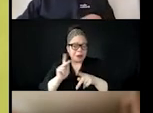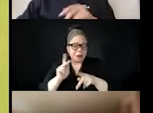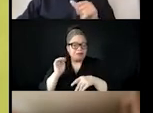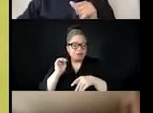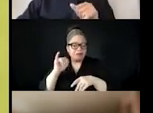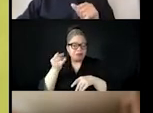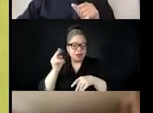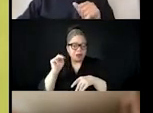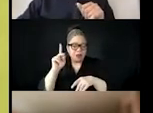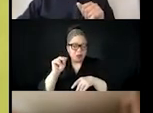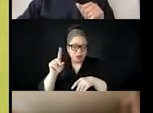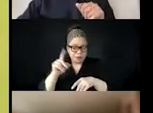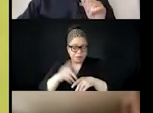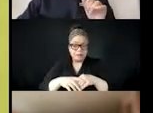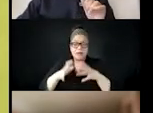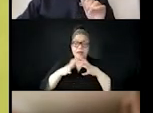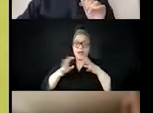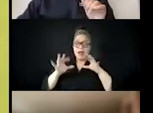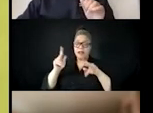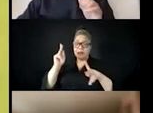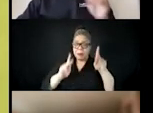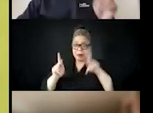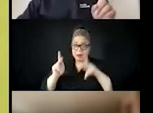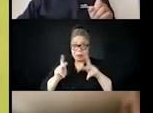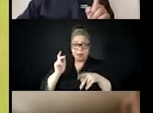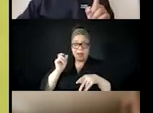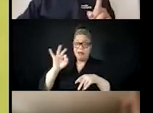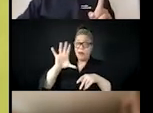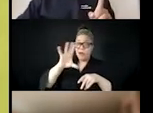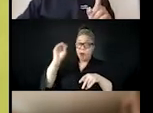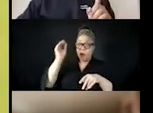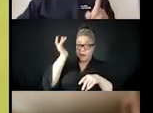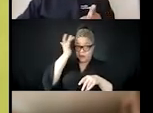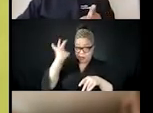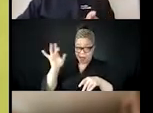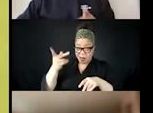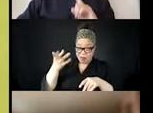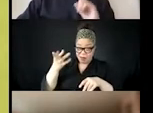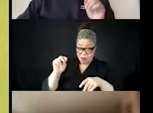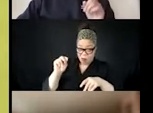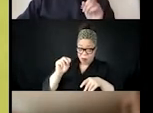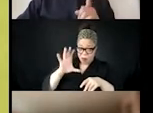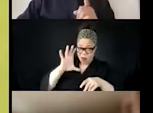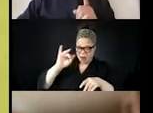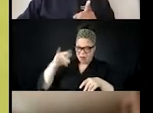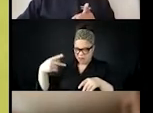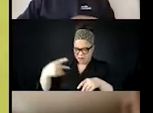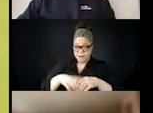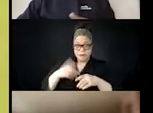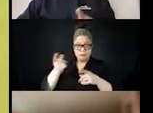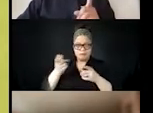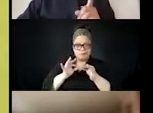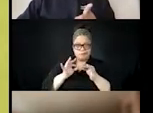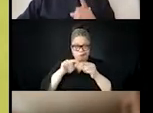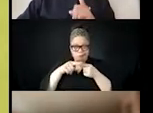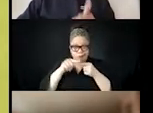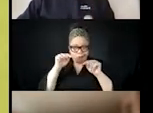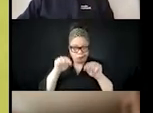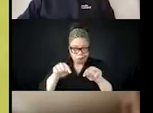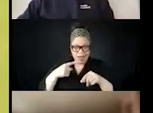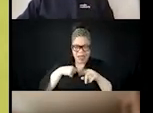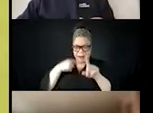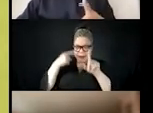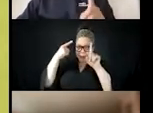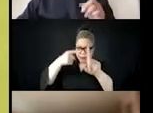lo ven como programa de vigilia vigilancia pero ese programa tuvo otros resultados más